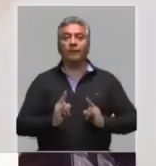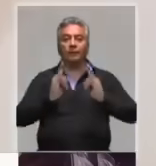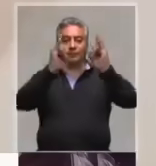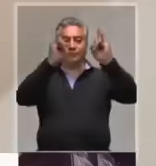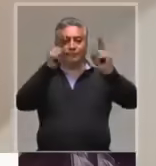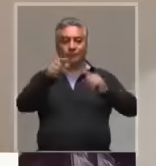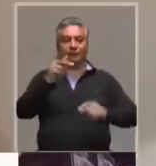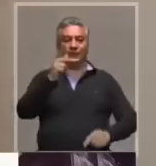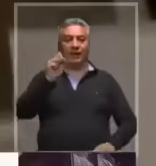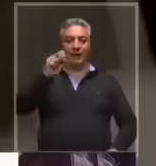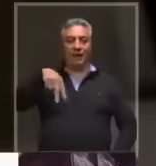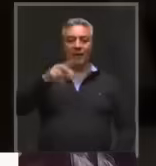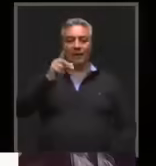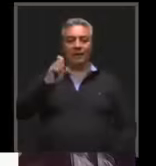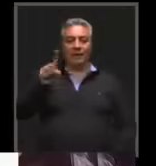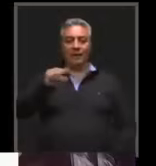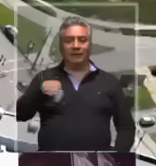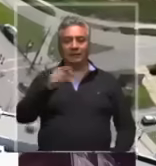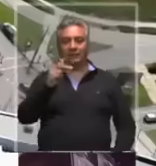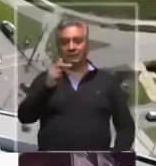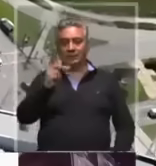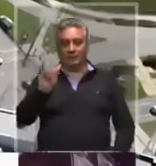Kandinsky.